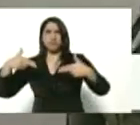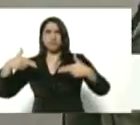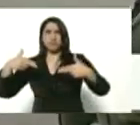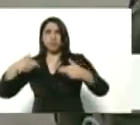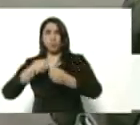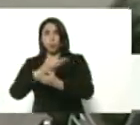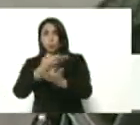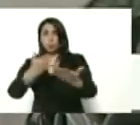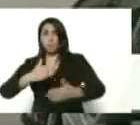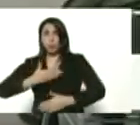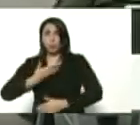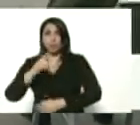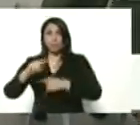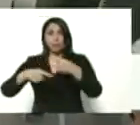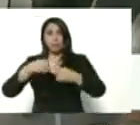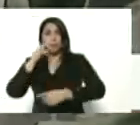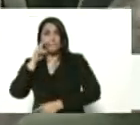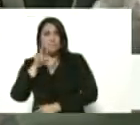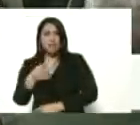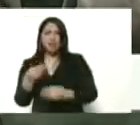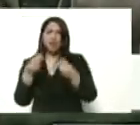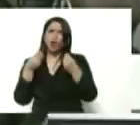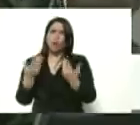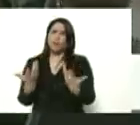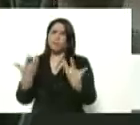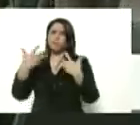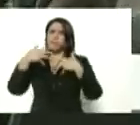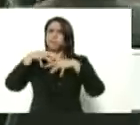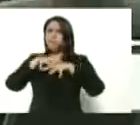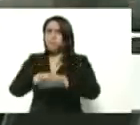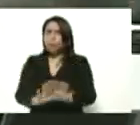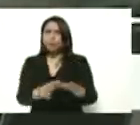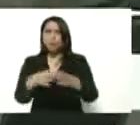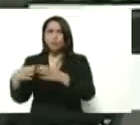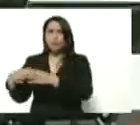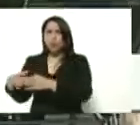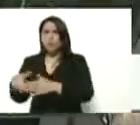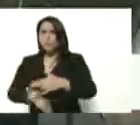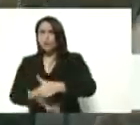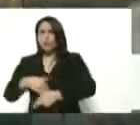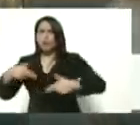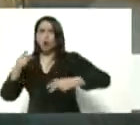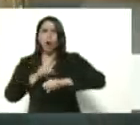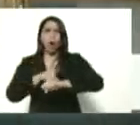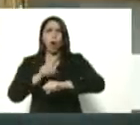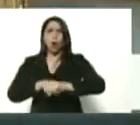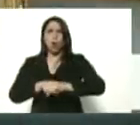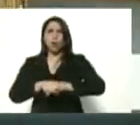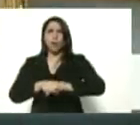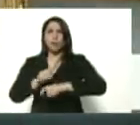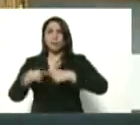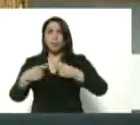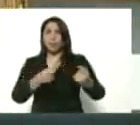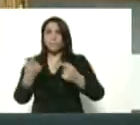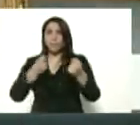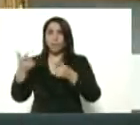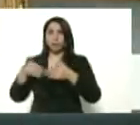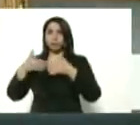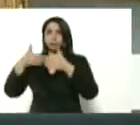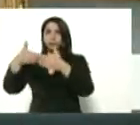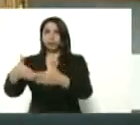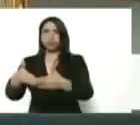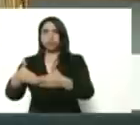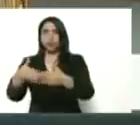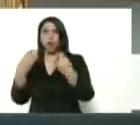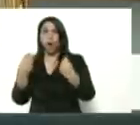ustedes podrán luego ver cómo combinan las bandas delincuentes en las horas clave del desembarco. Pero